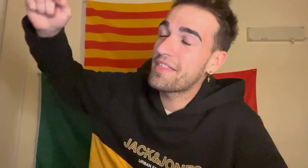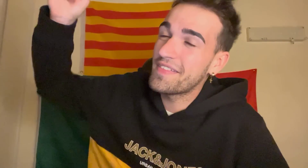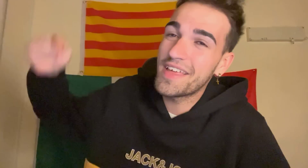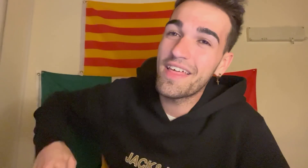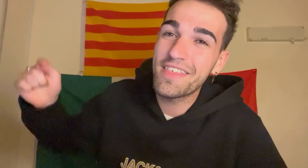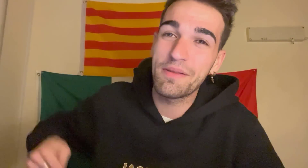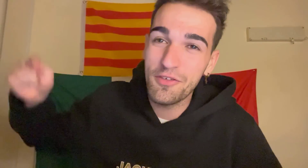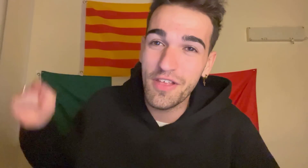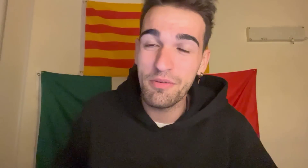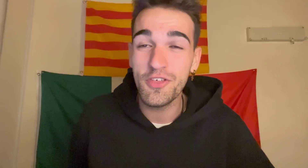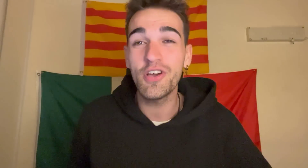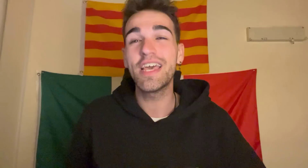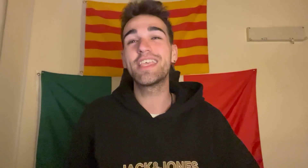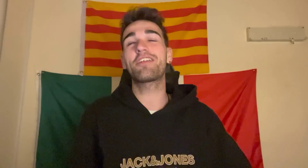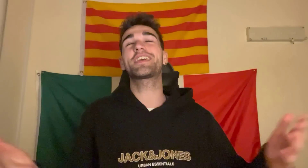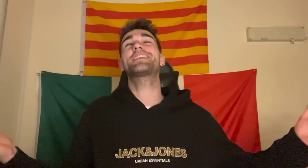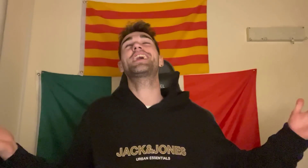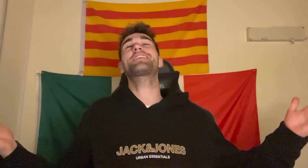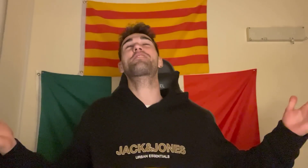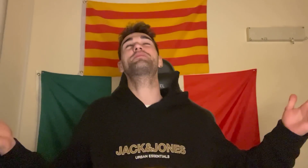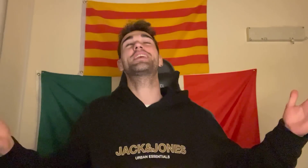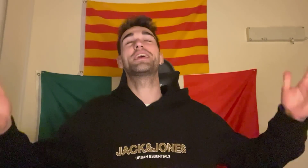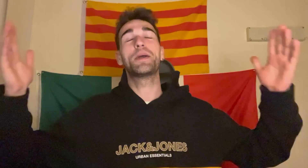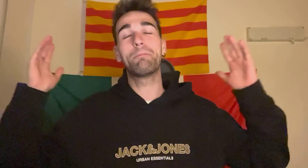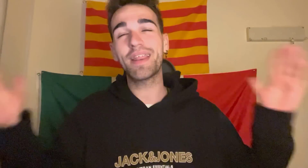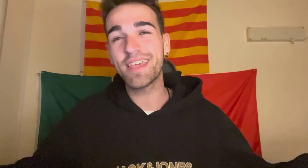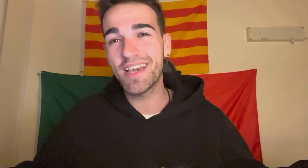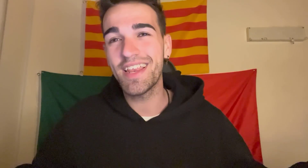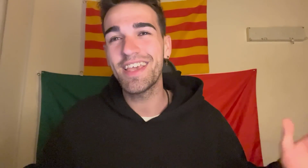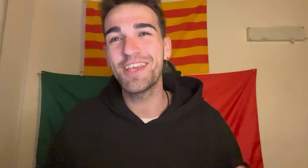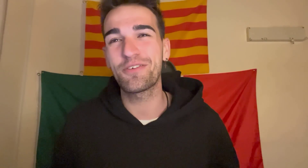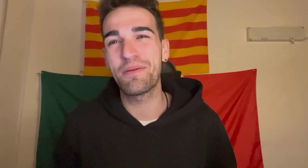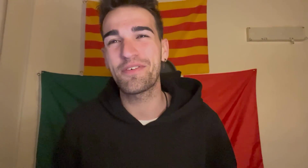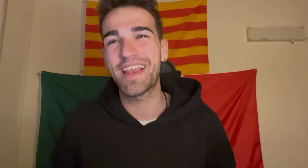primer enlace de la descripción del vídeo. Y ahora sí que sí, aquí se despide